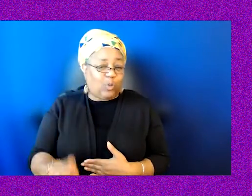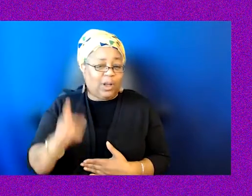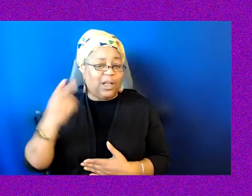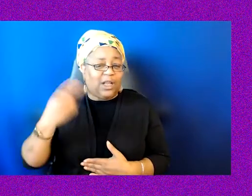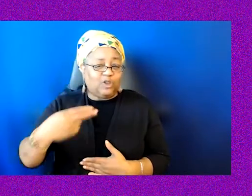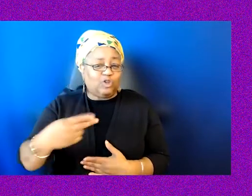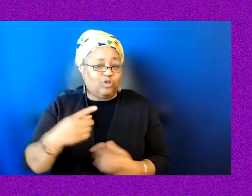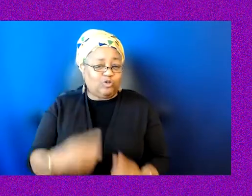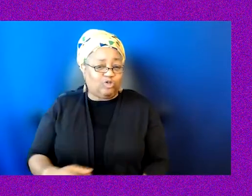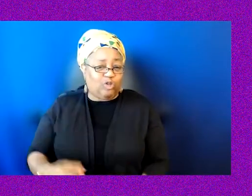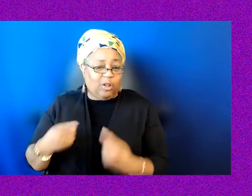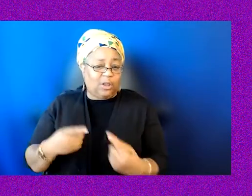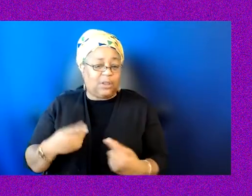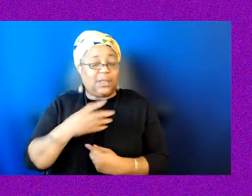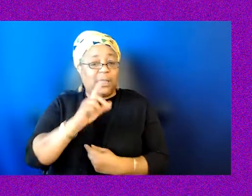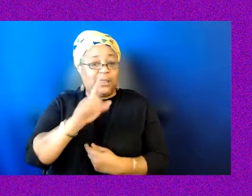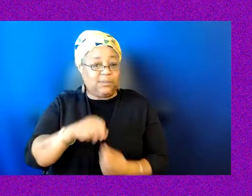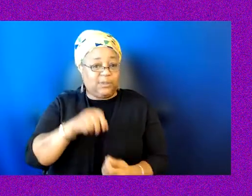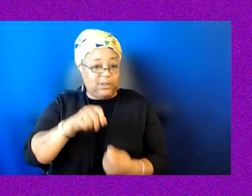una revolucionaria